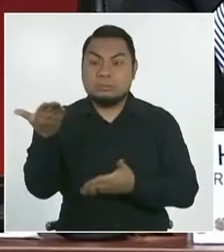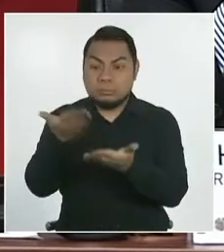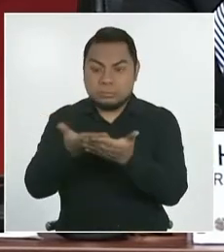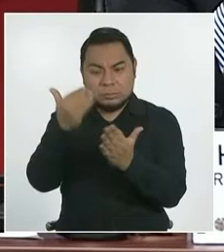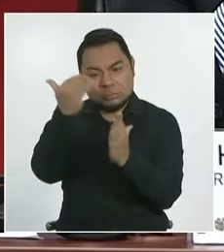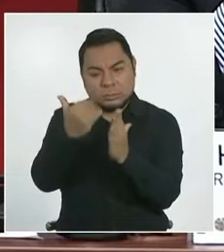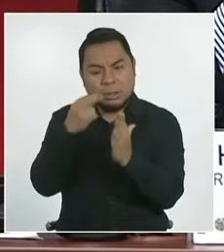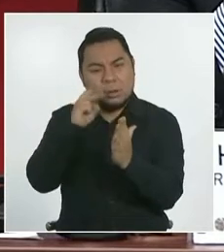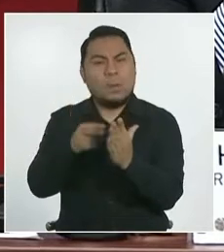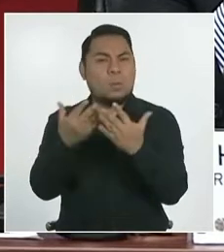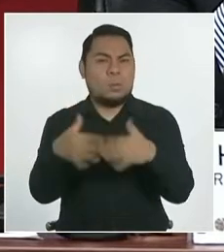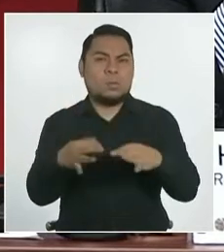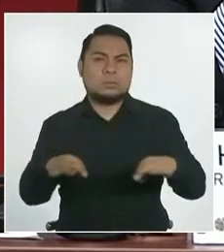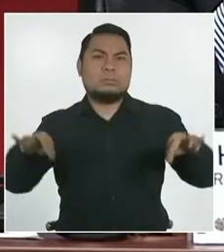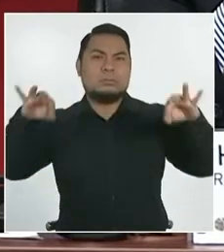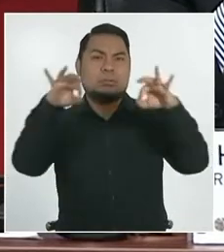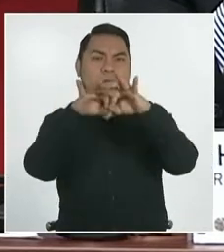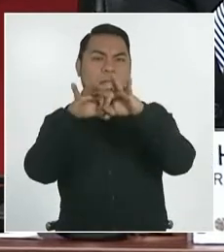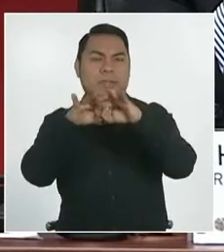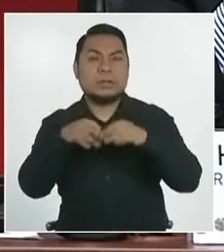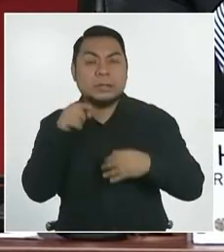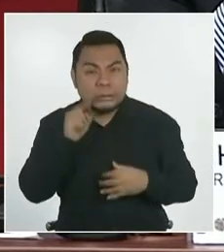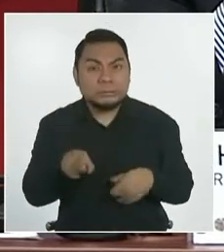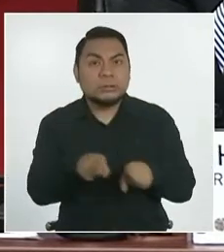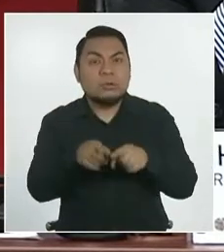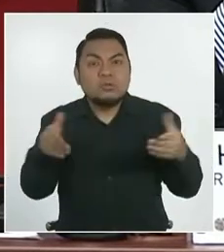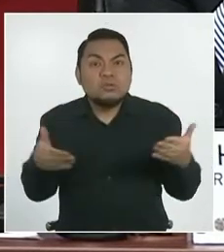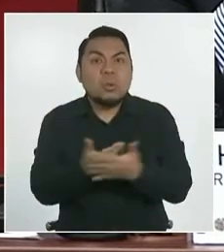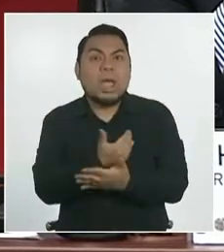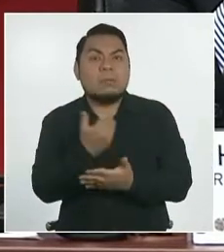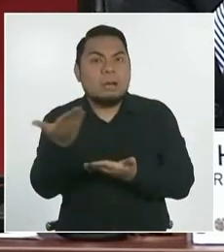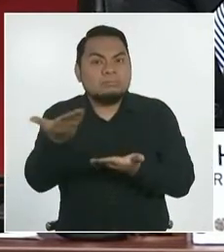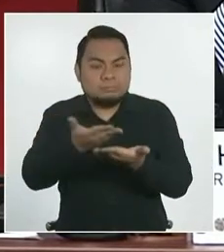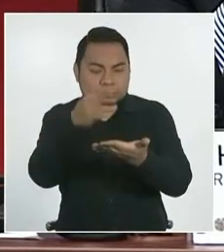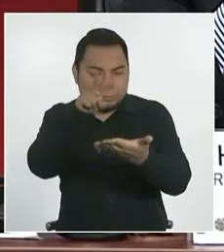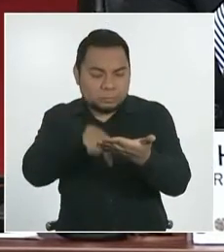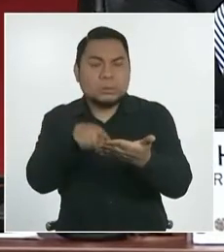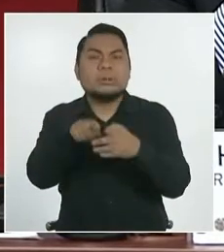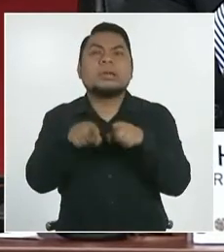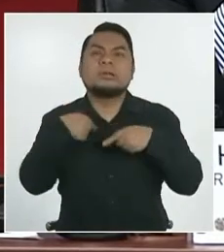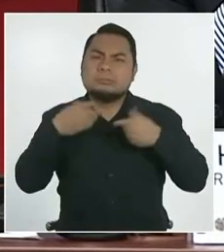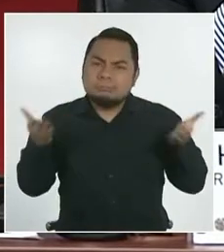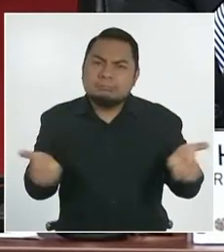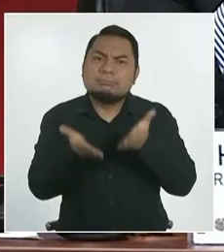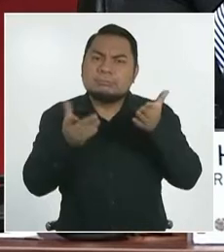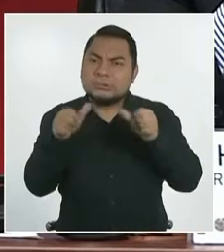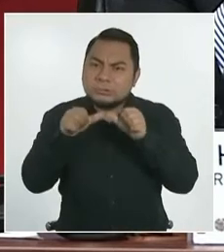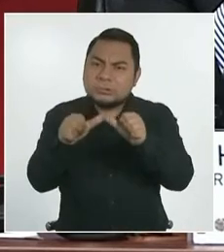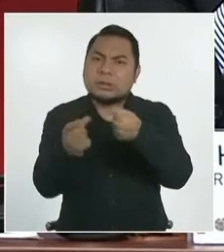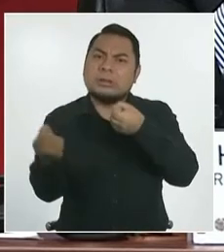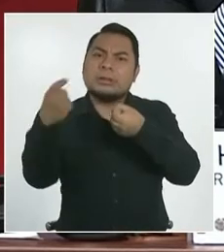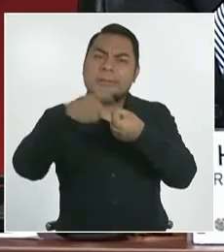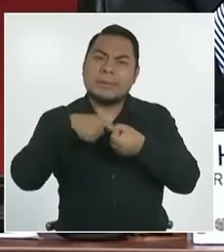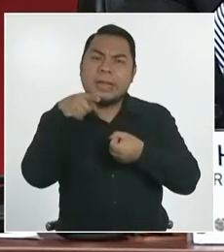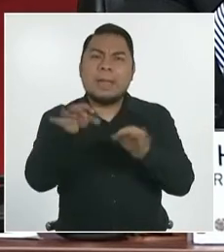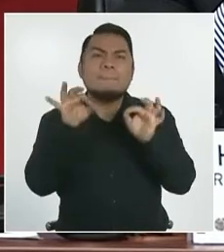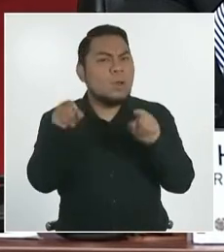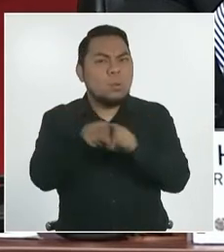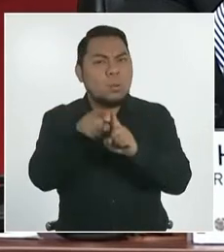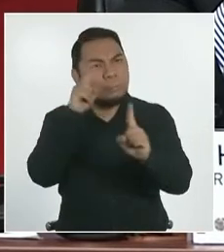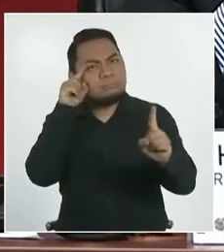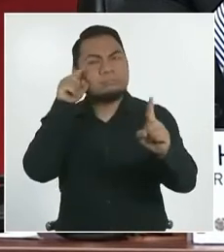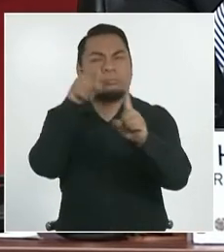importantes, sustanciales e innovadoras, y los aliento a seguir participando activamente en esa misma